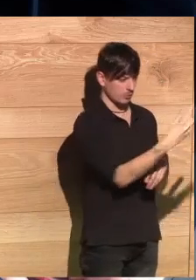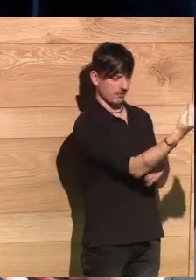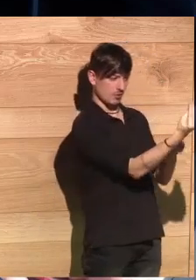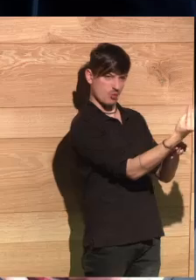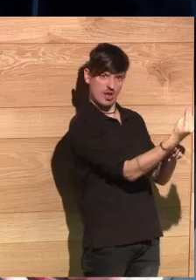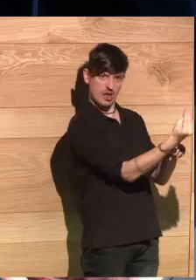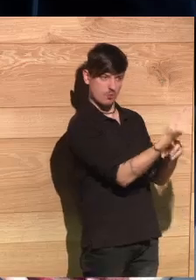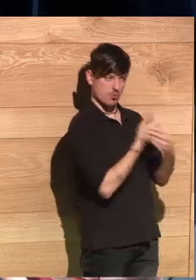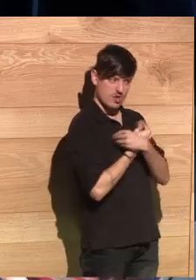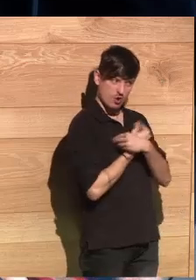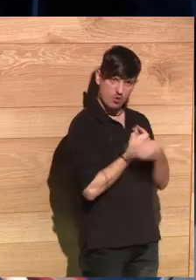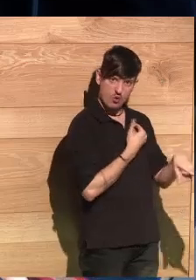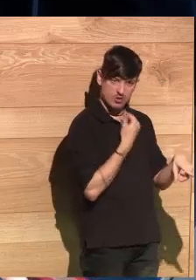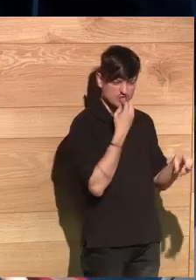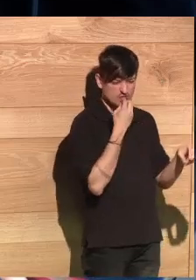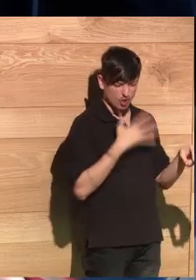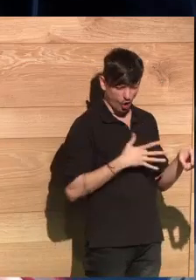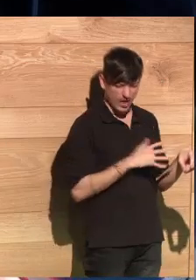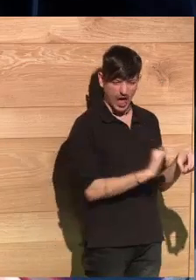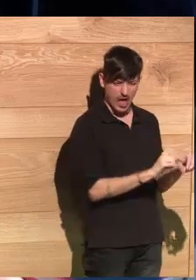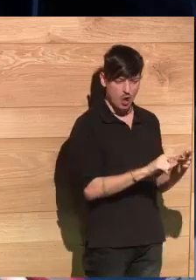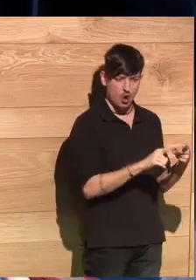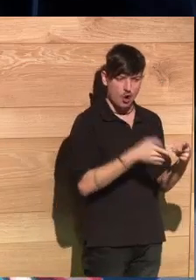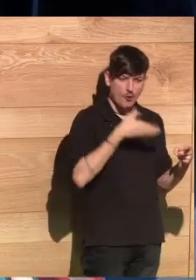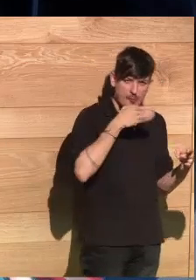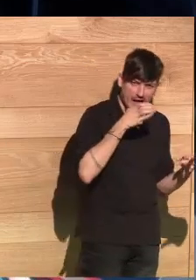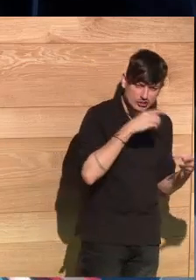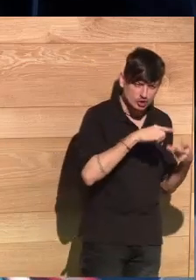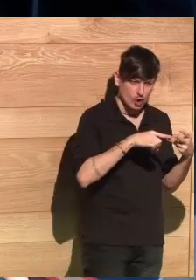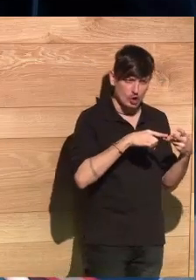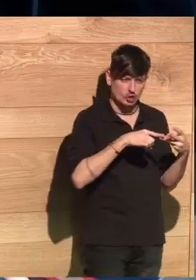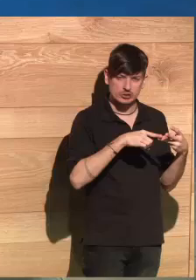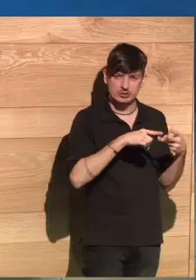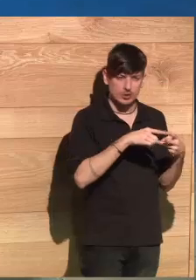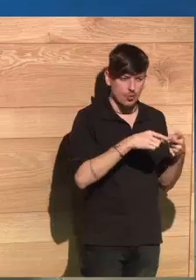historia. Estos vasos, estas tazas, estos cuadernos,